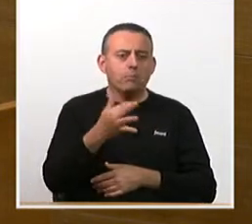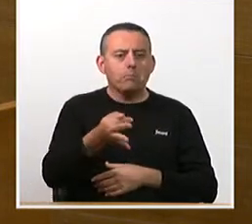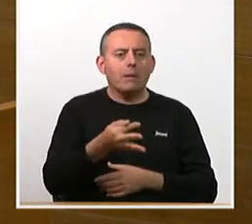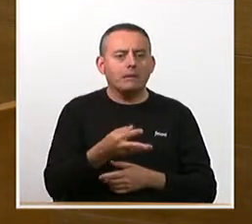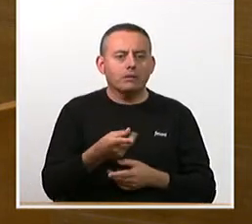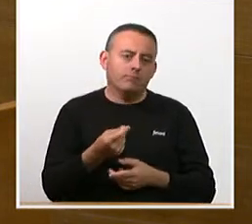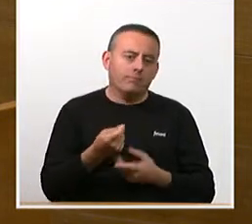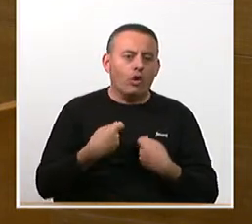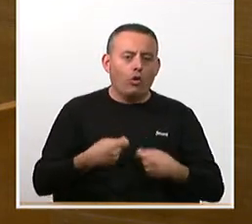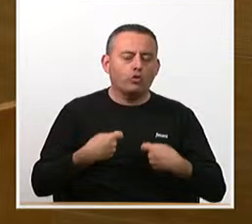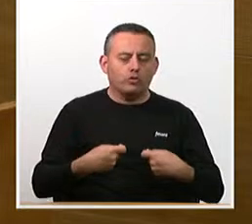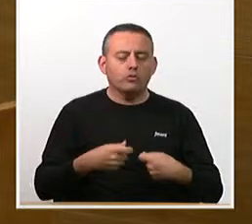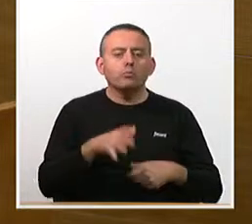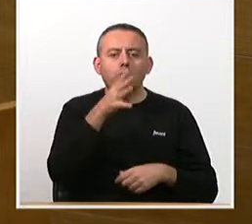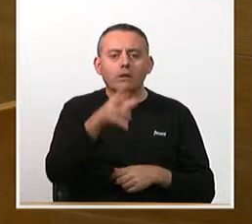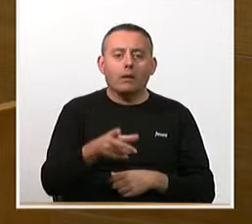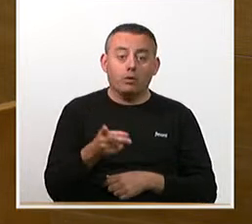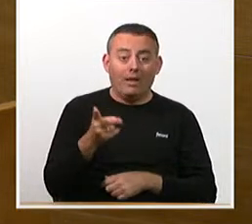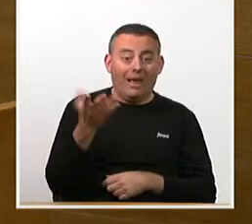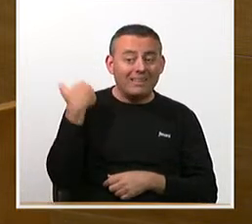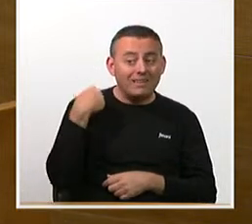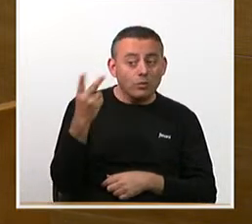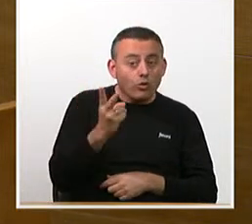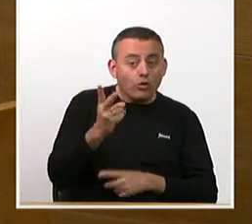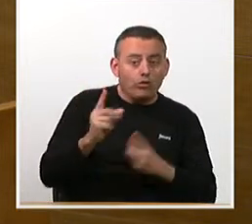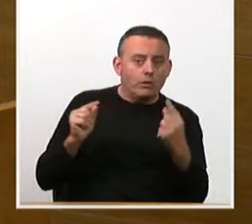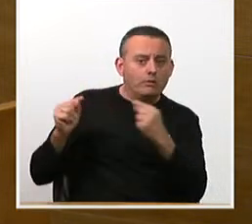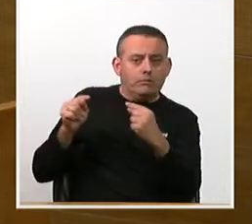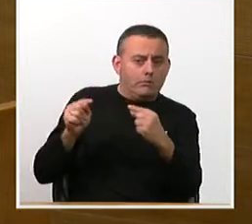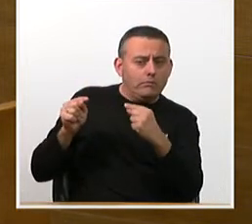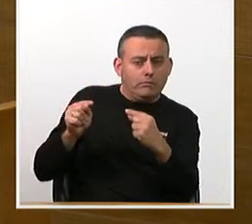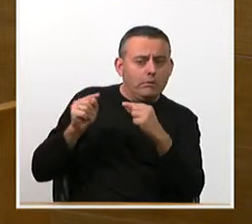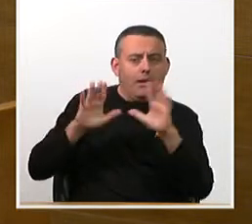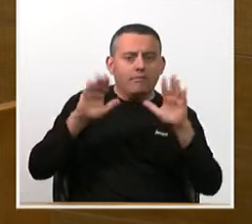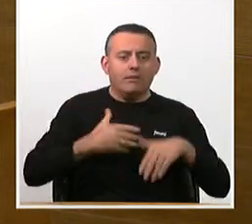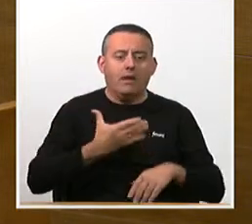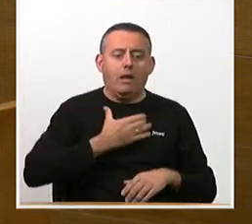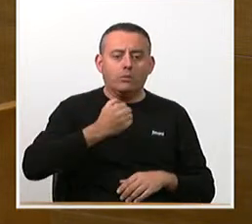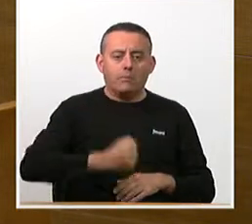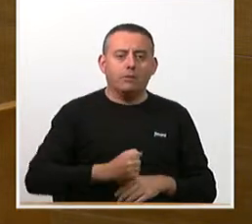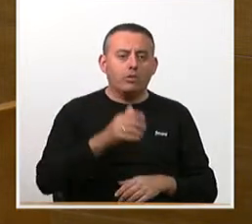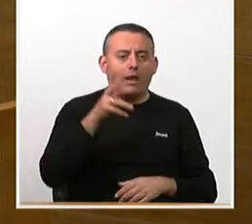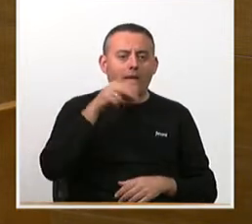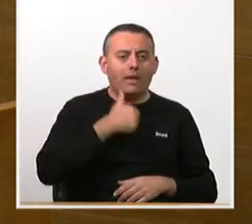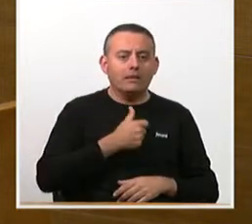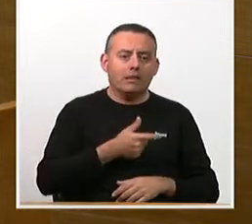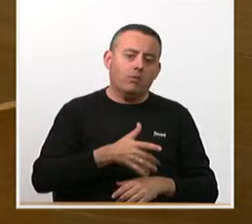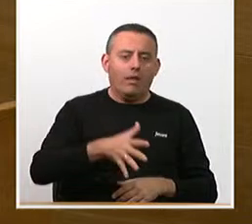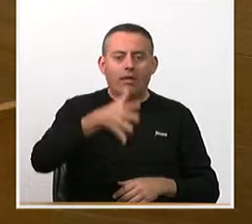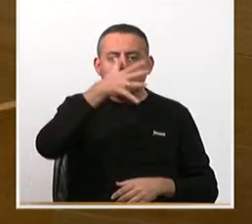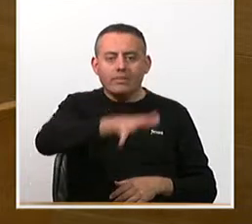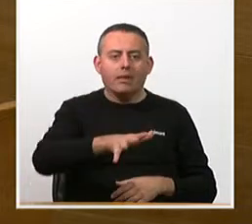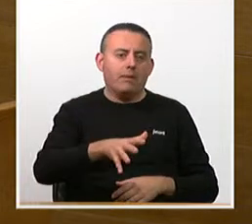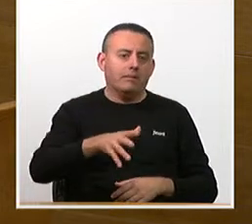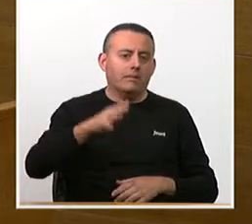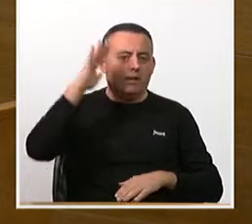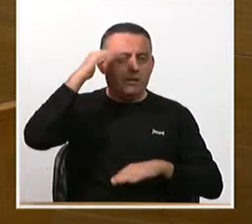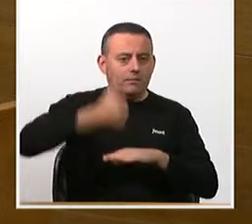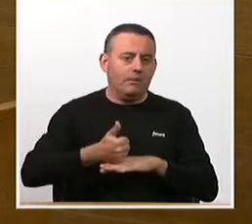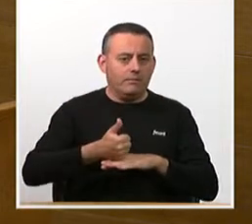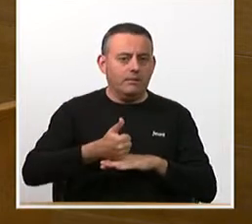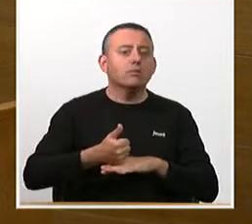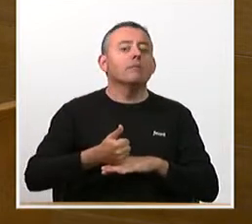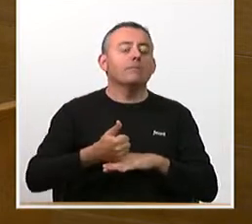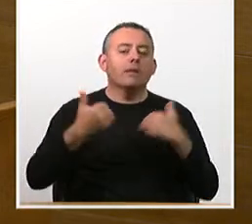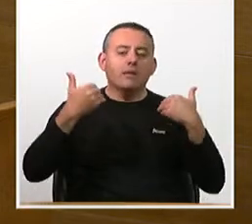partidos podemos y las luchas de poder donde el ayuntamiento de alicante tuvo que interponer una demanda hasta consejería que ayer está calentita